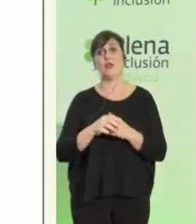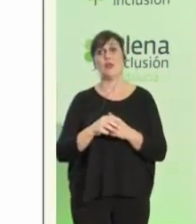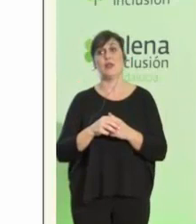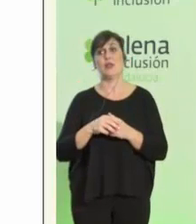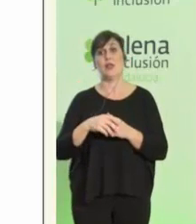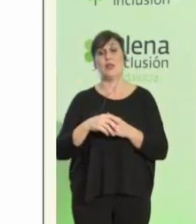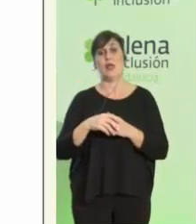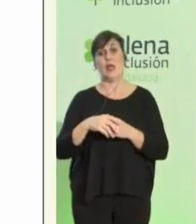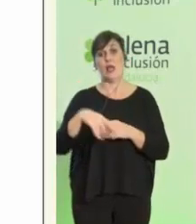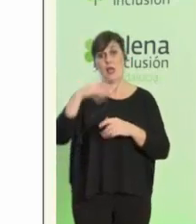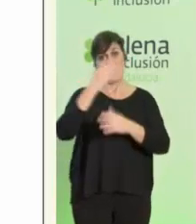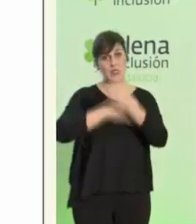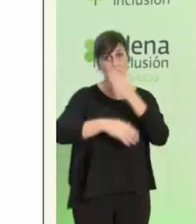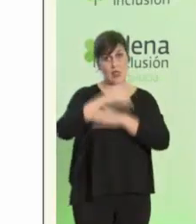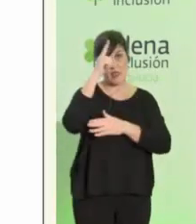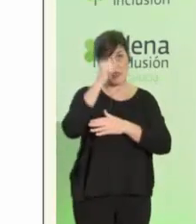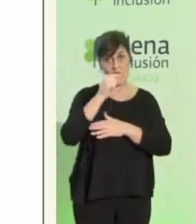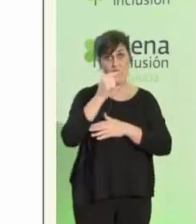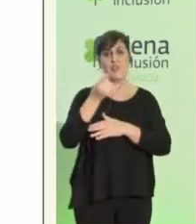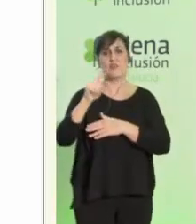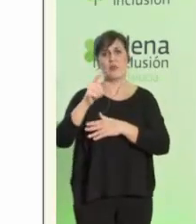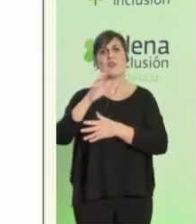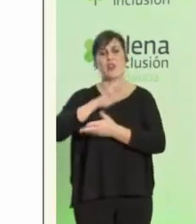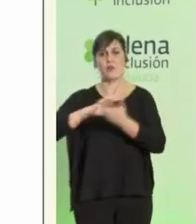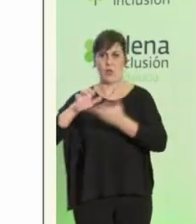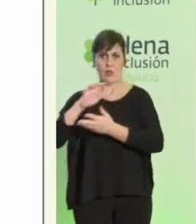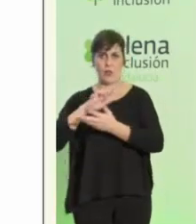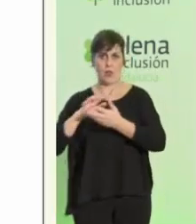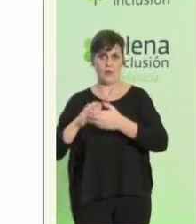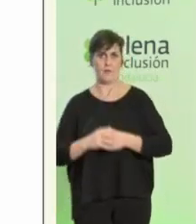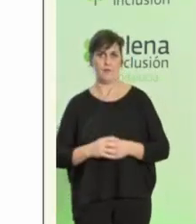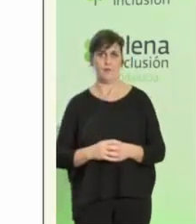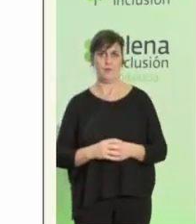la deficiencia como de la violencia.